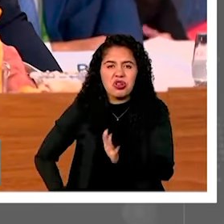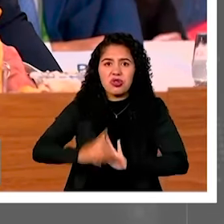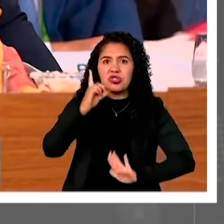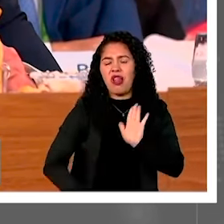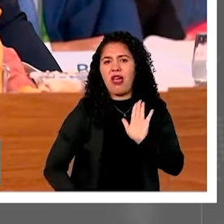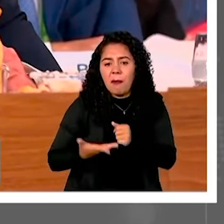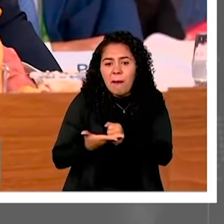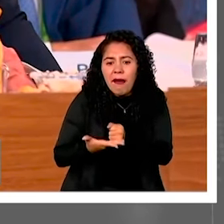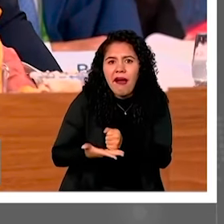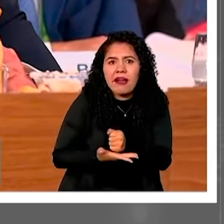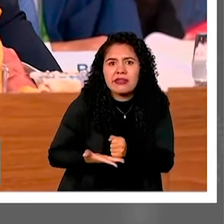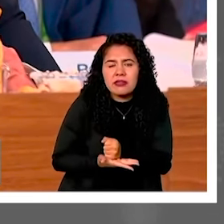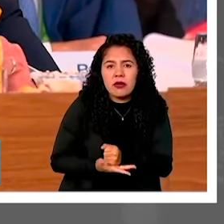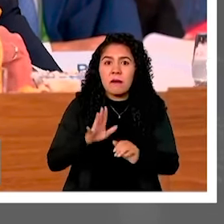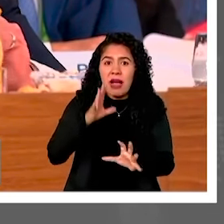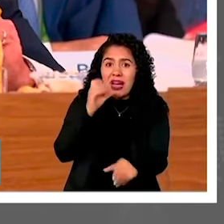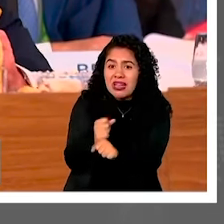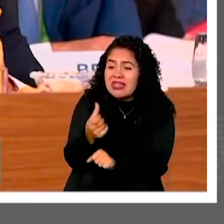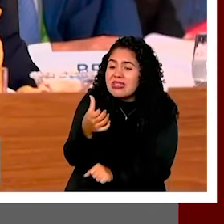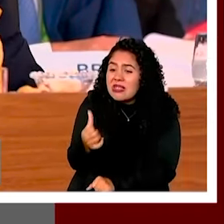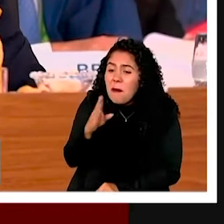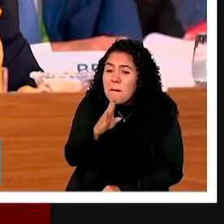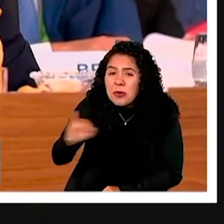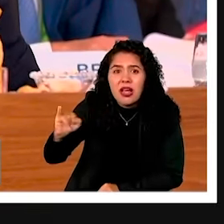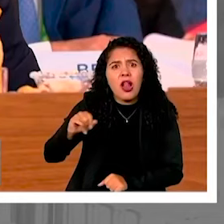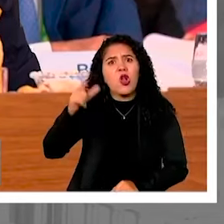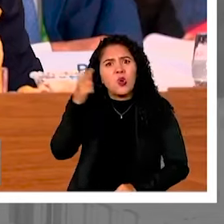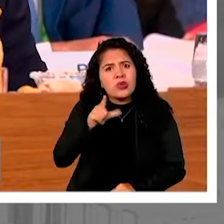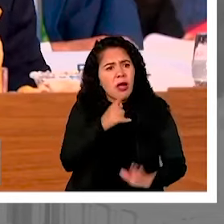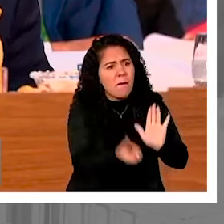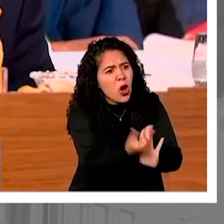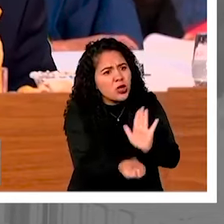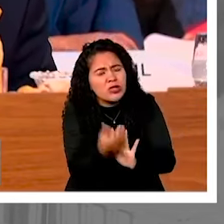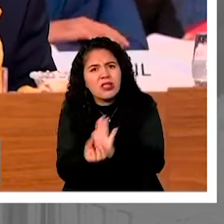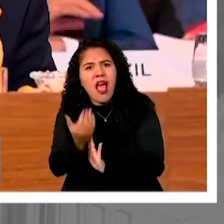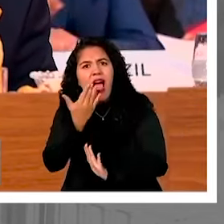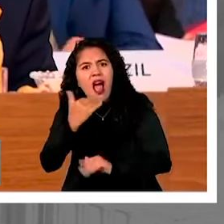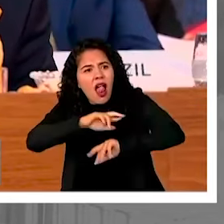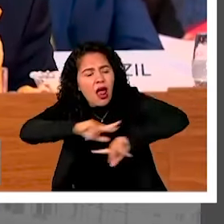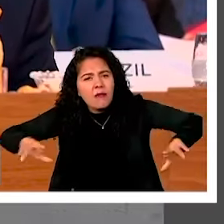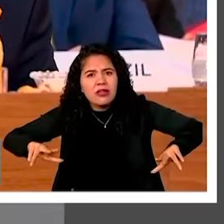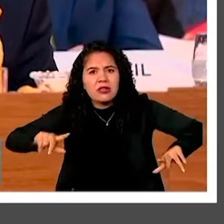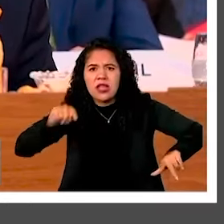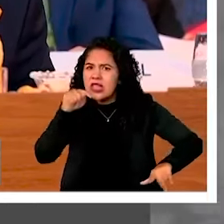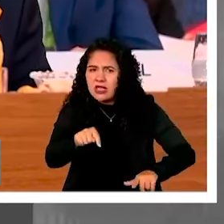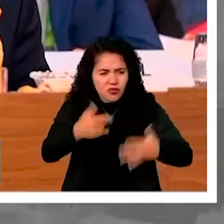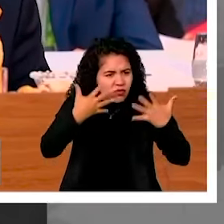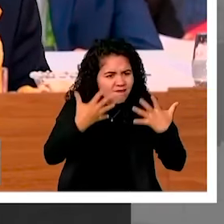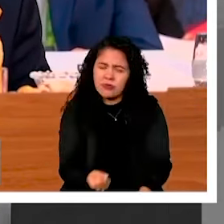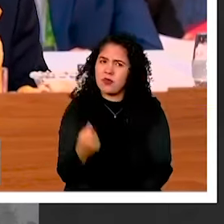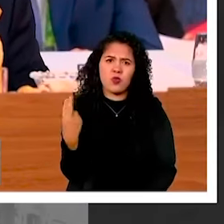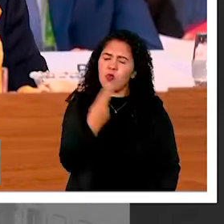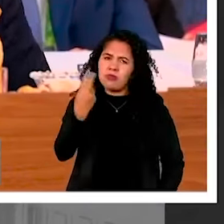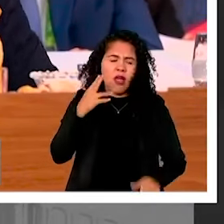En un mundo que produce casi 6 mil millones de toneladas de alimentos al año, esto es inadmisible.